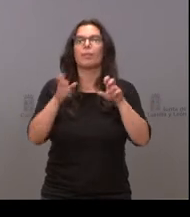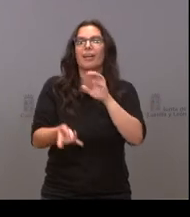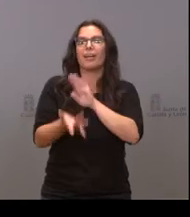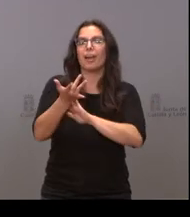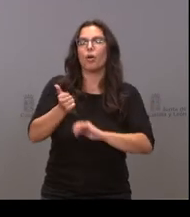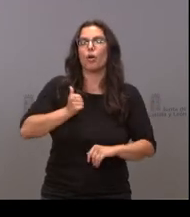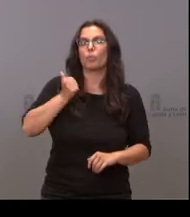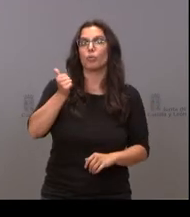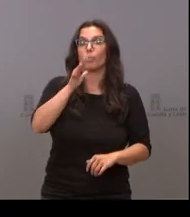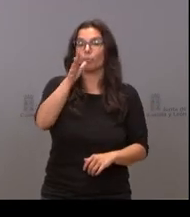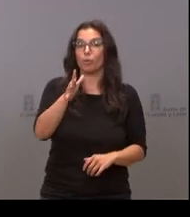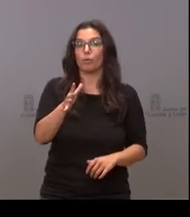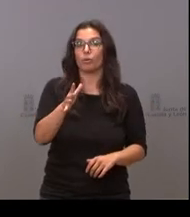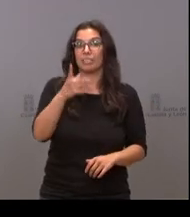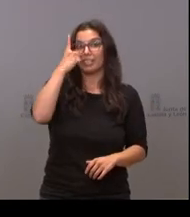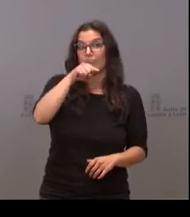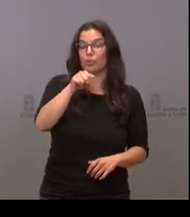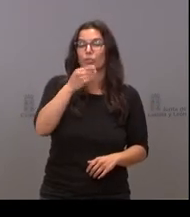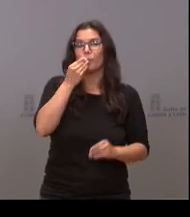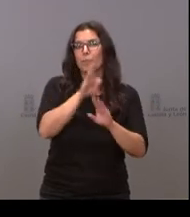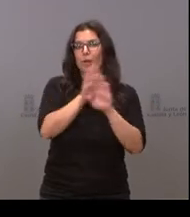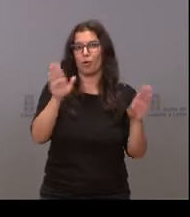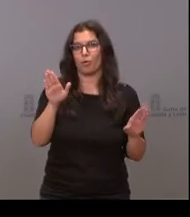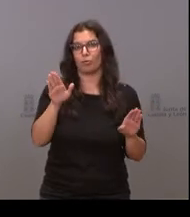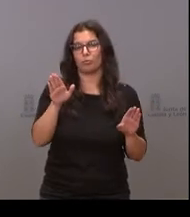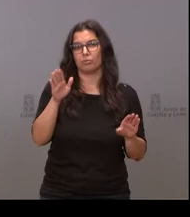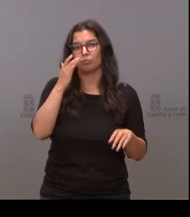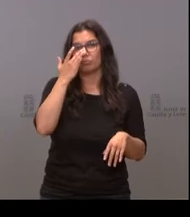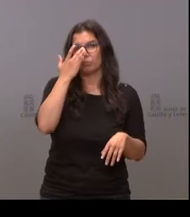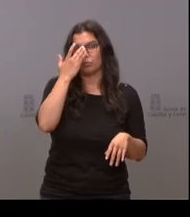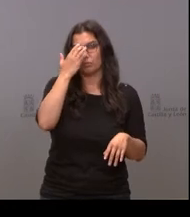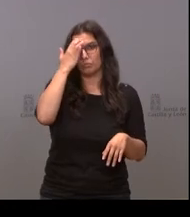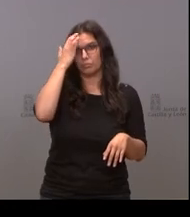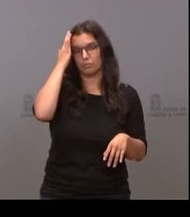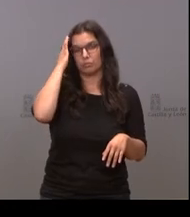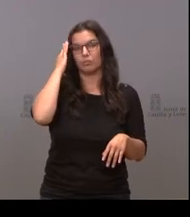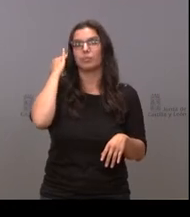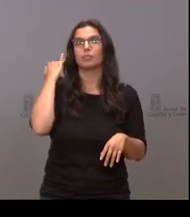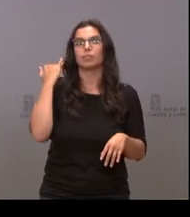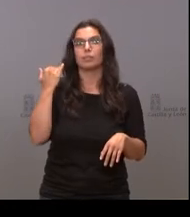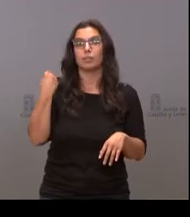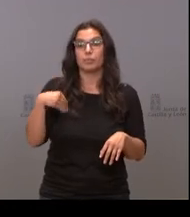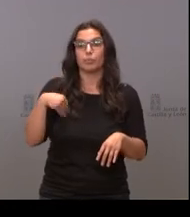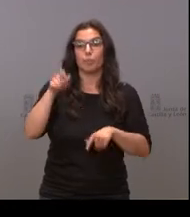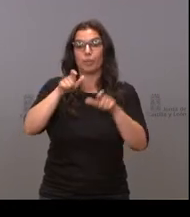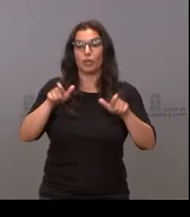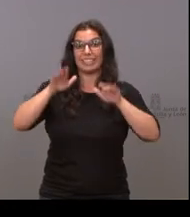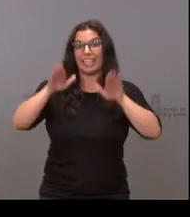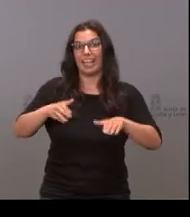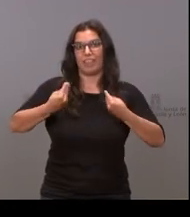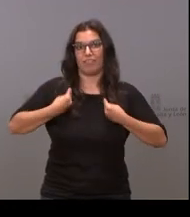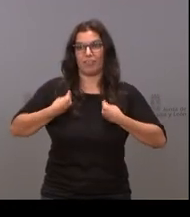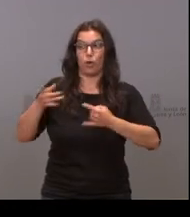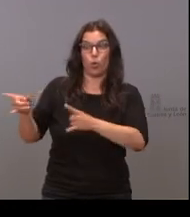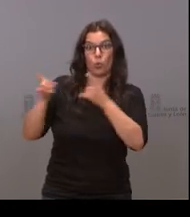porque entendemos que es la mejor manera de fijar la población al territorio y el